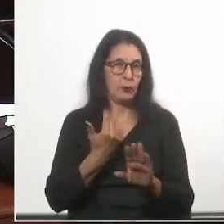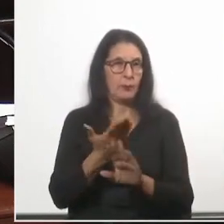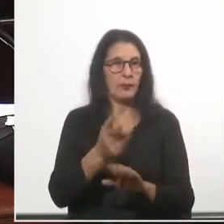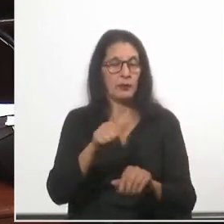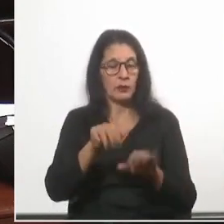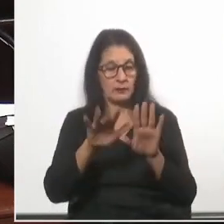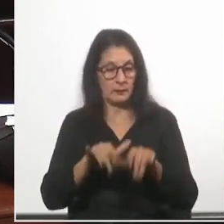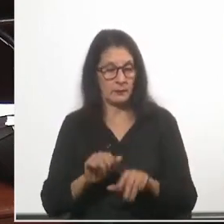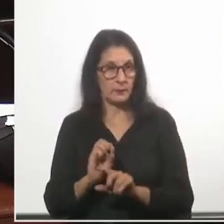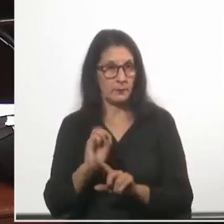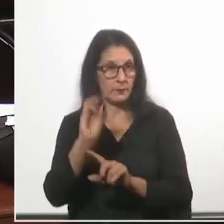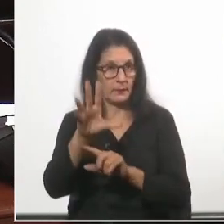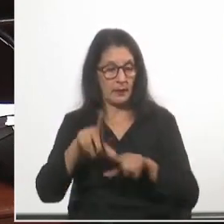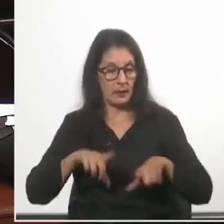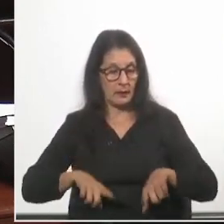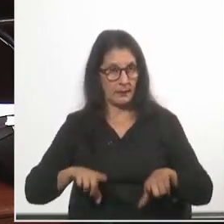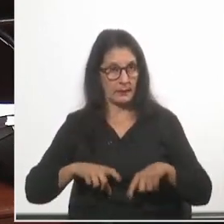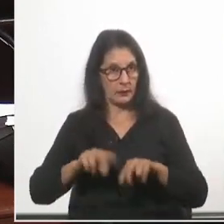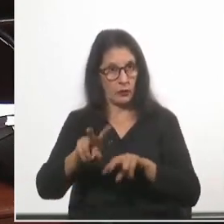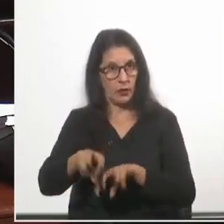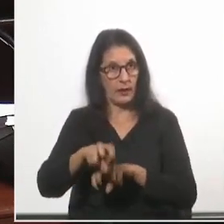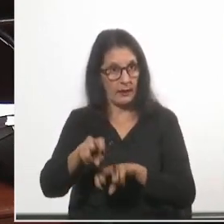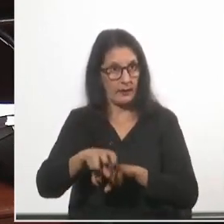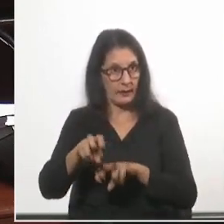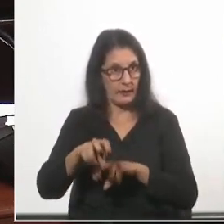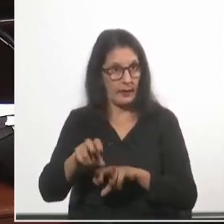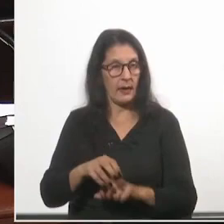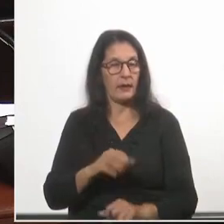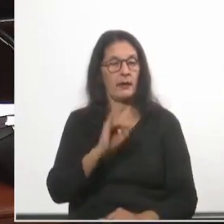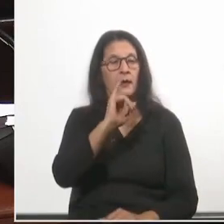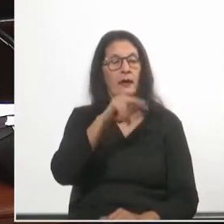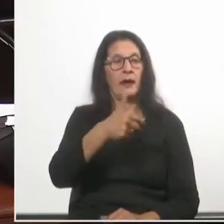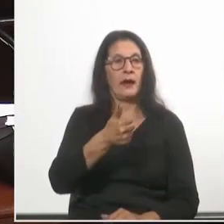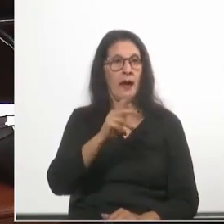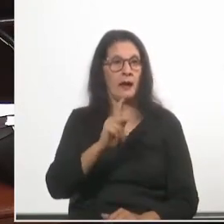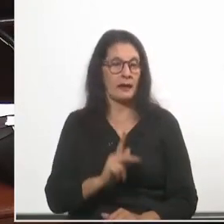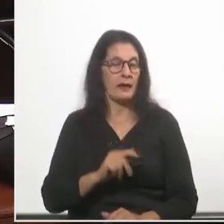mis palabras pasen al Ministerio de Ganadería, al